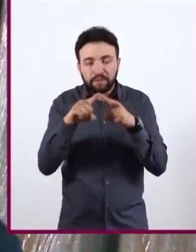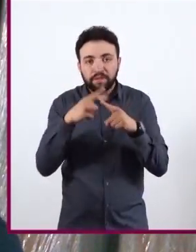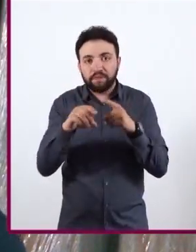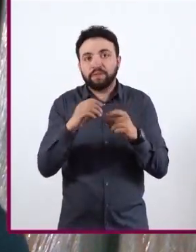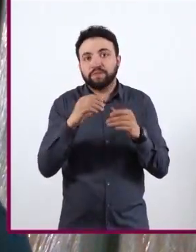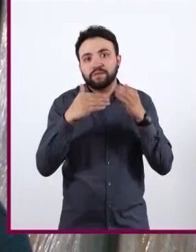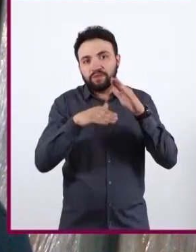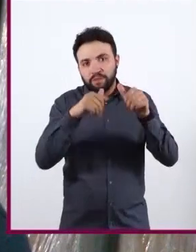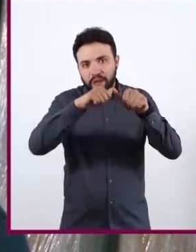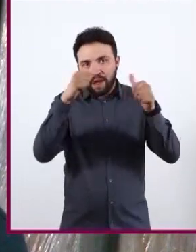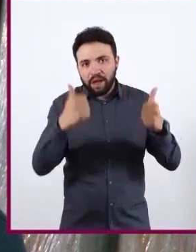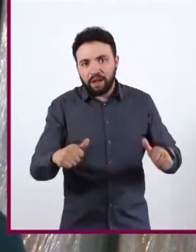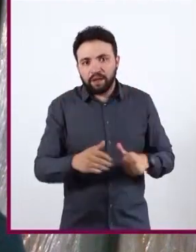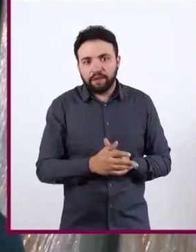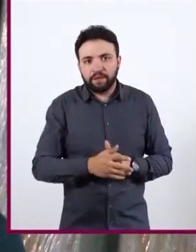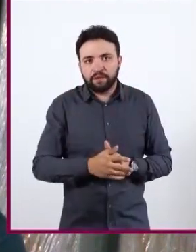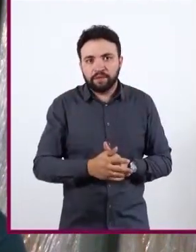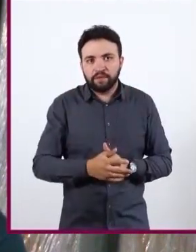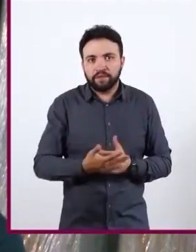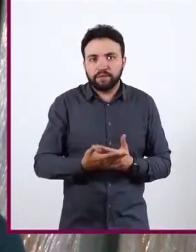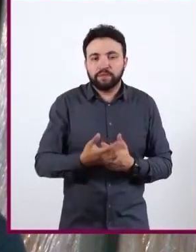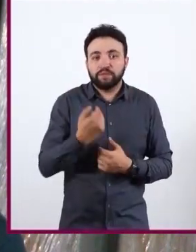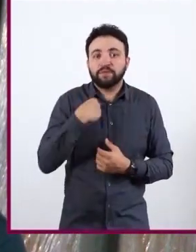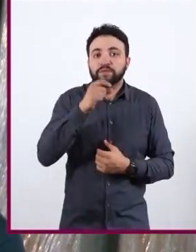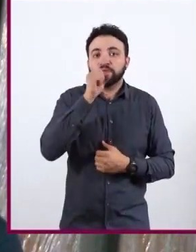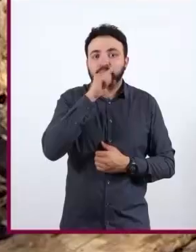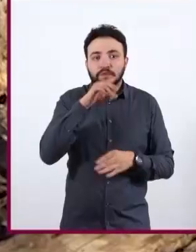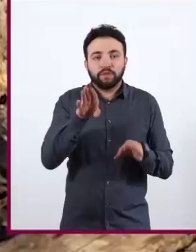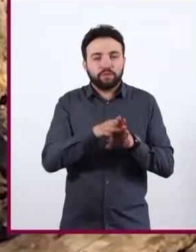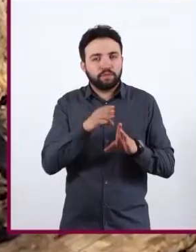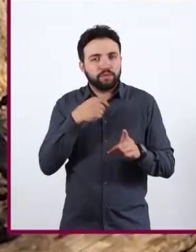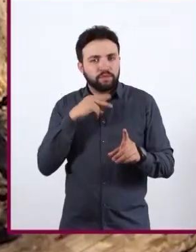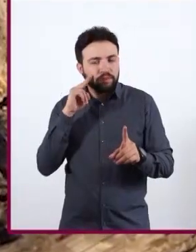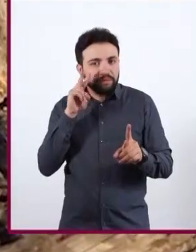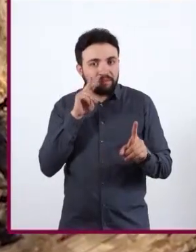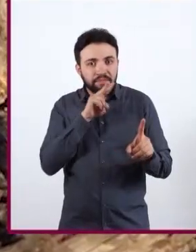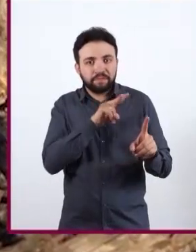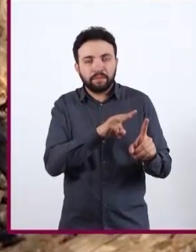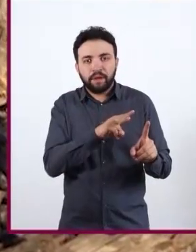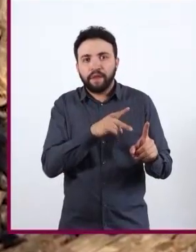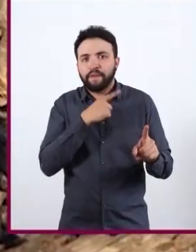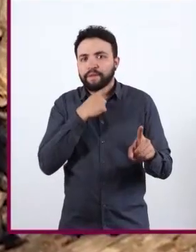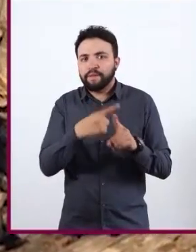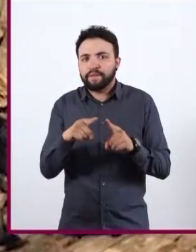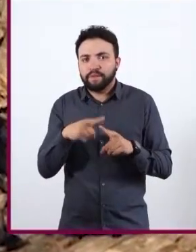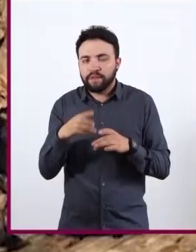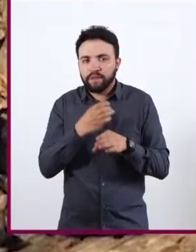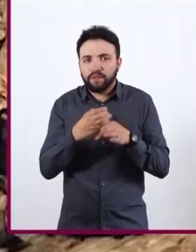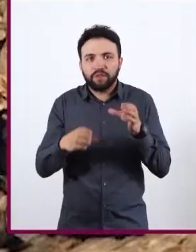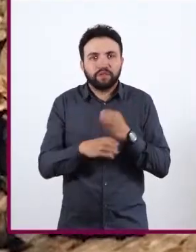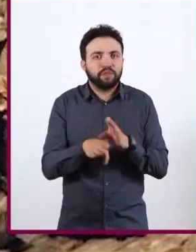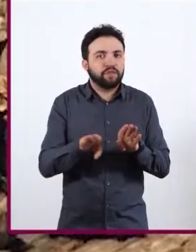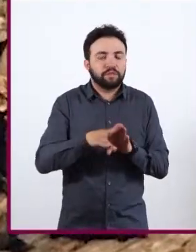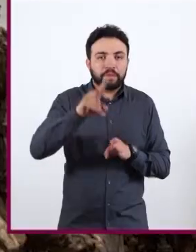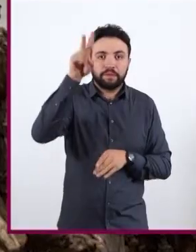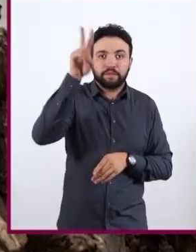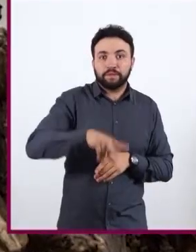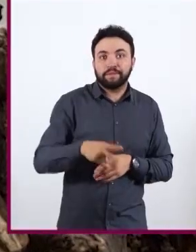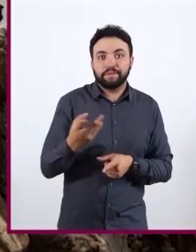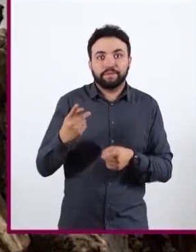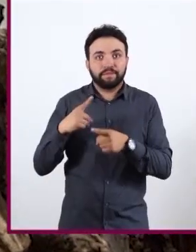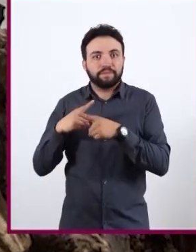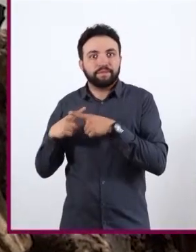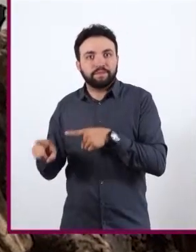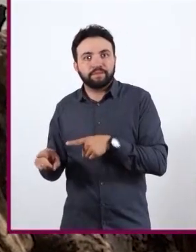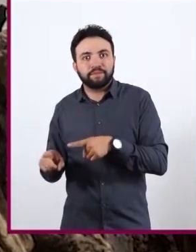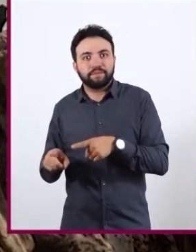artes. Me permitió también observar ciertos aspectos de la realidad de una manera distinta,